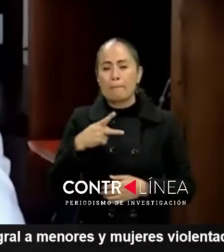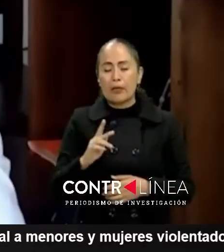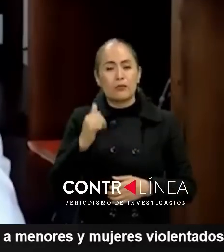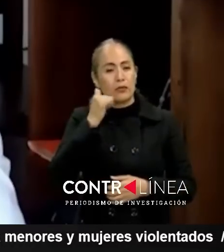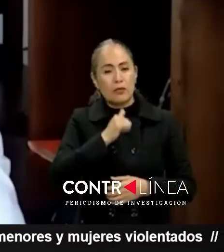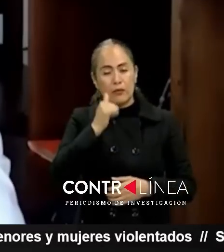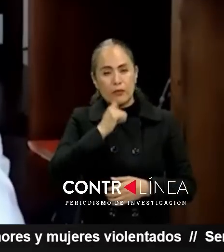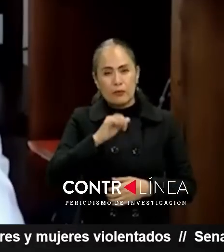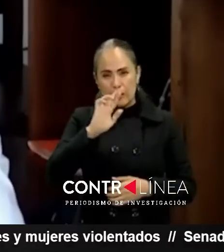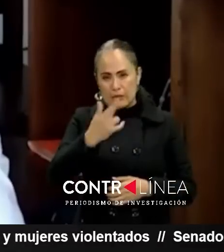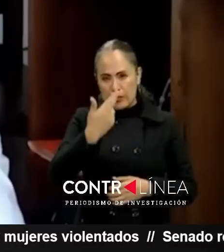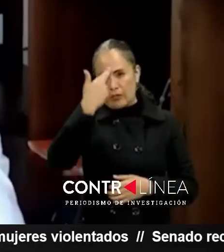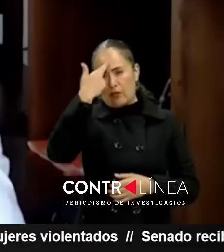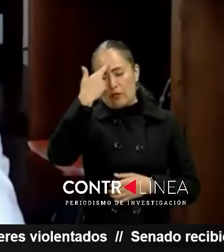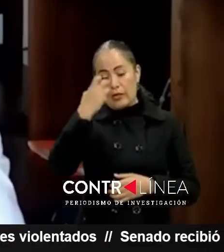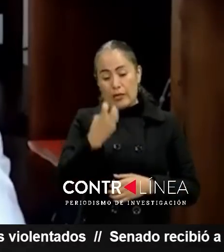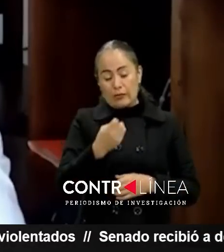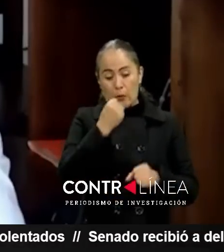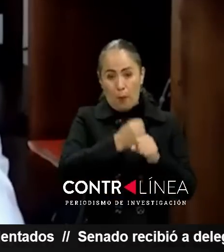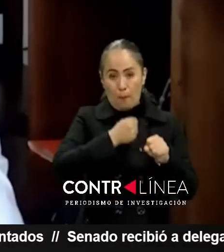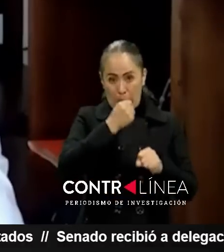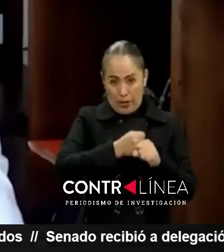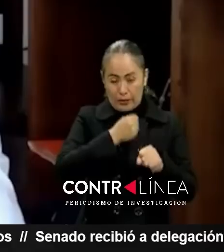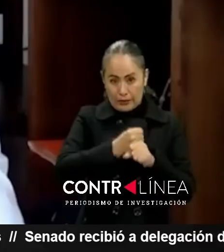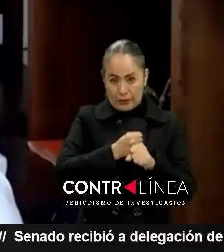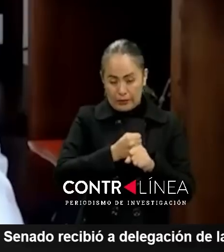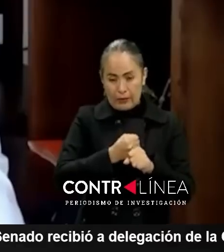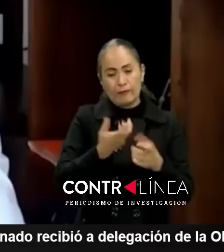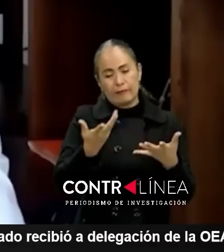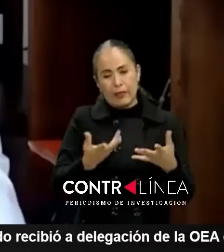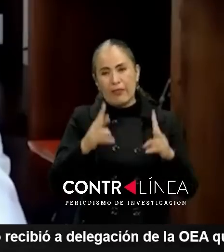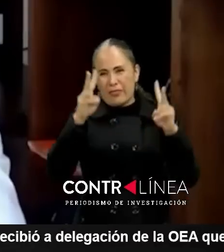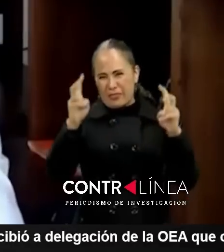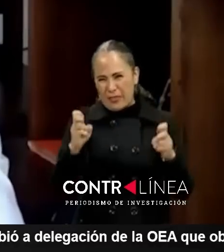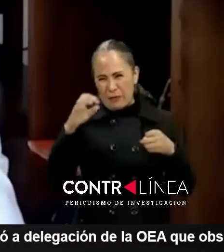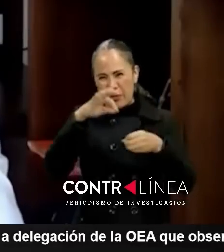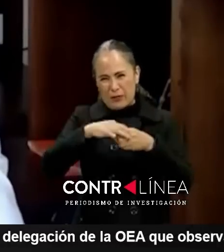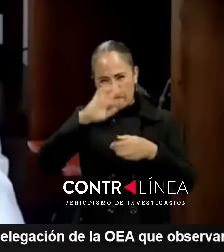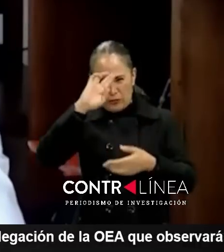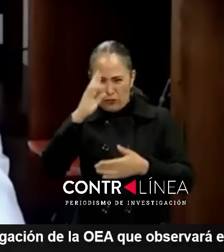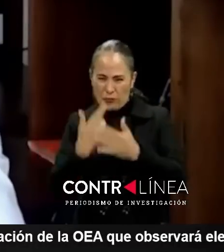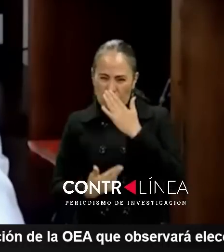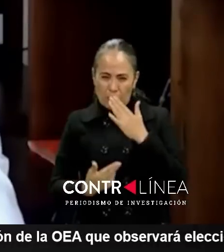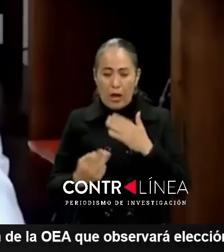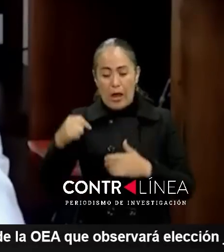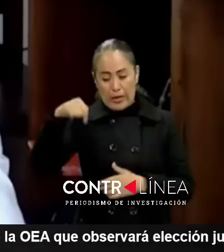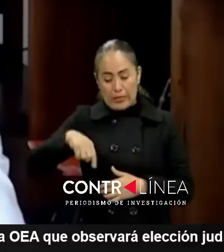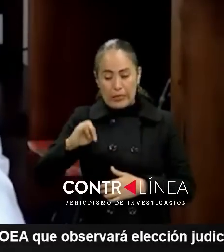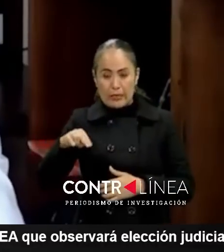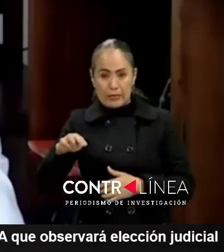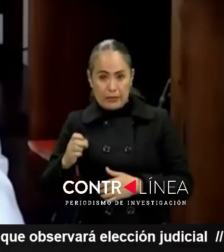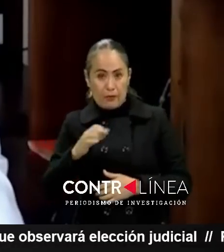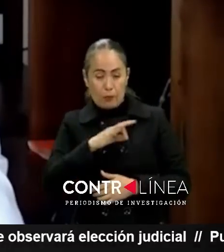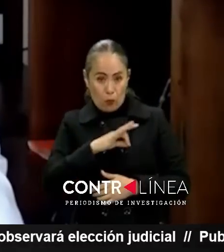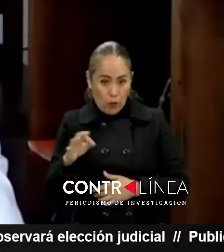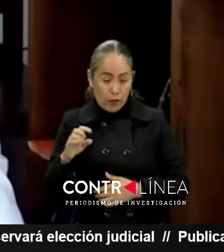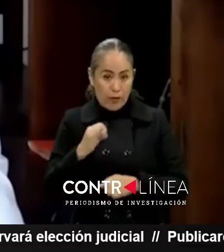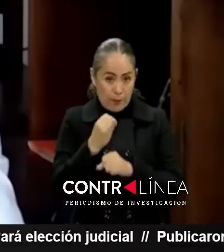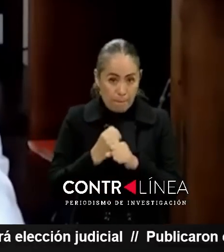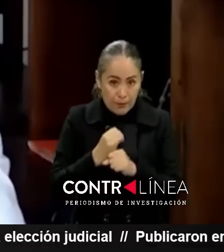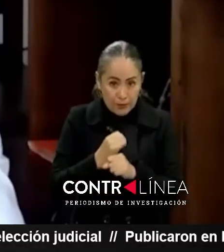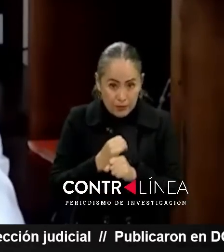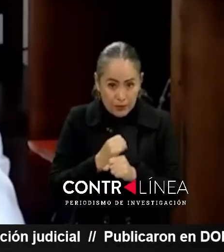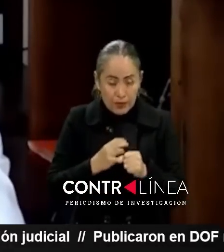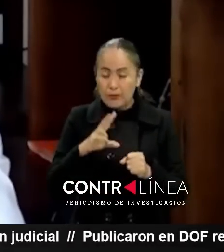que estas prácticas también pueden actualizar delitos electorales que no son competencia de este instituto. Por ello, se ha